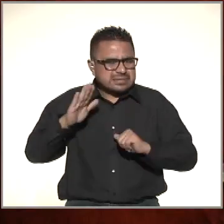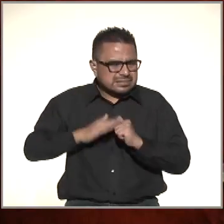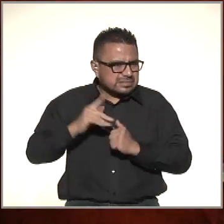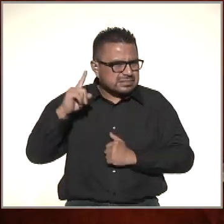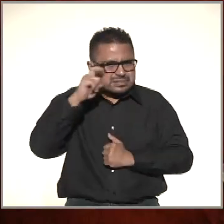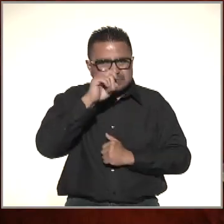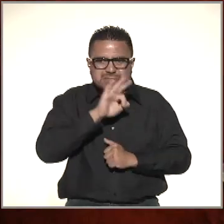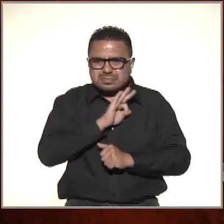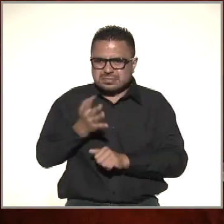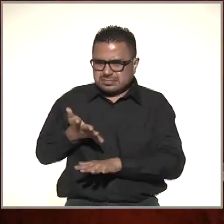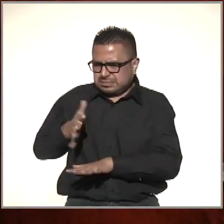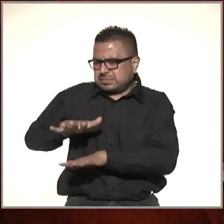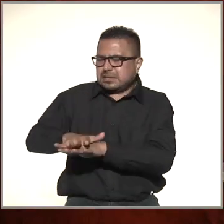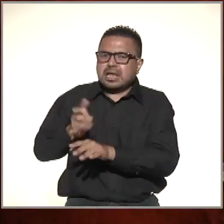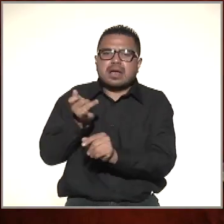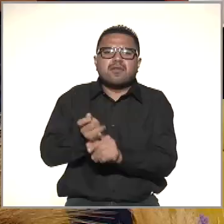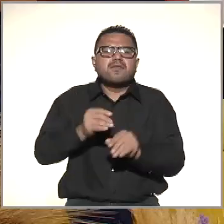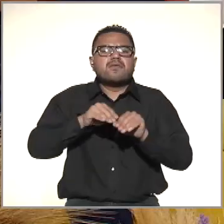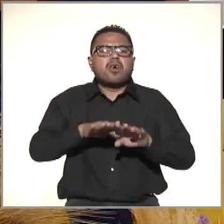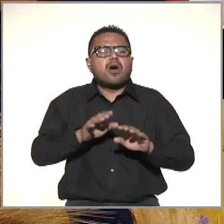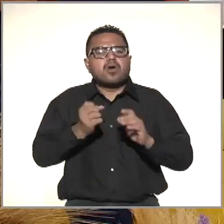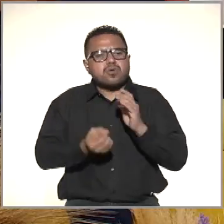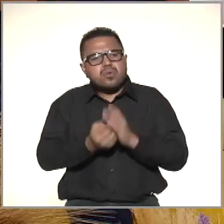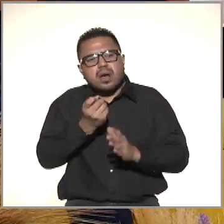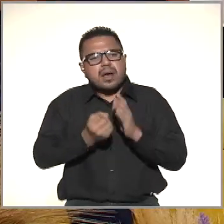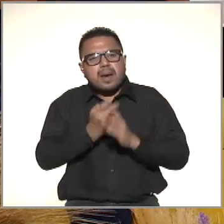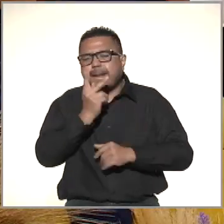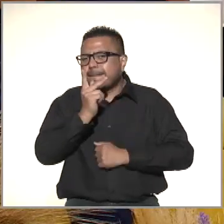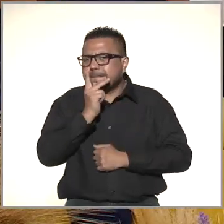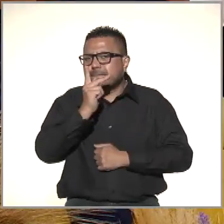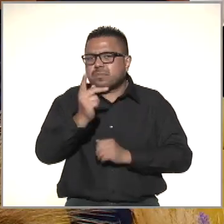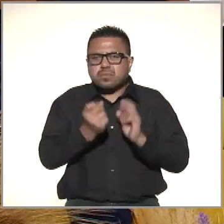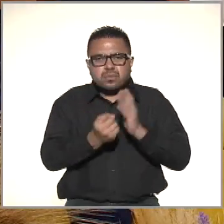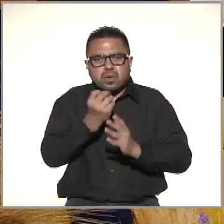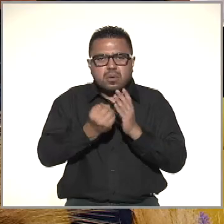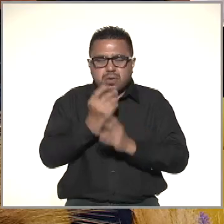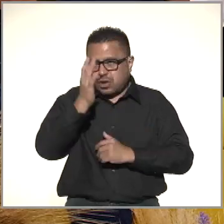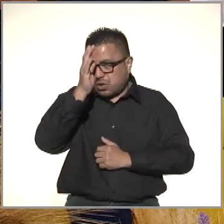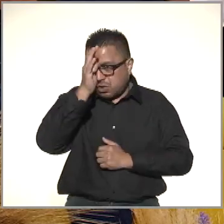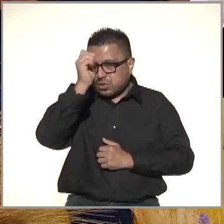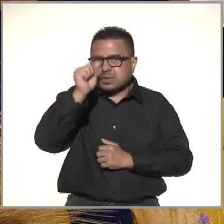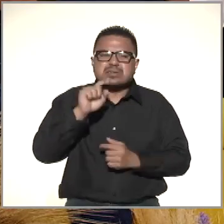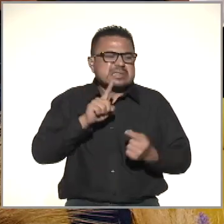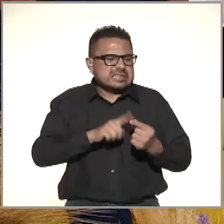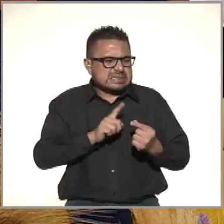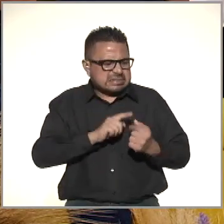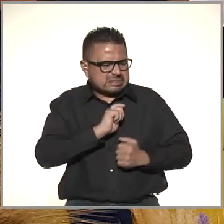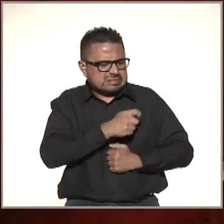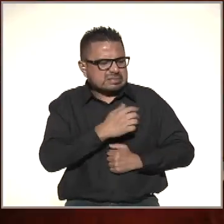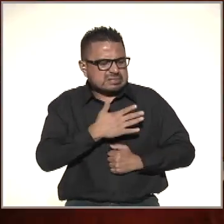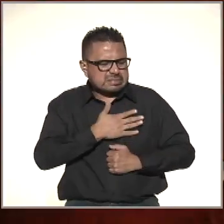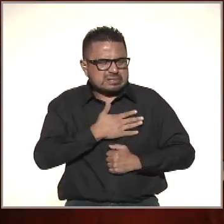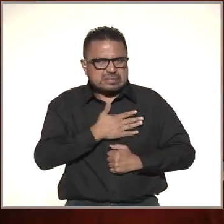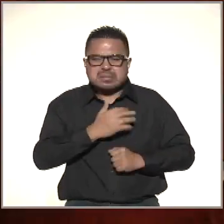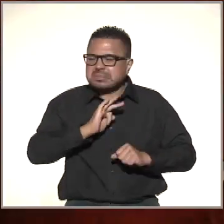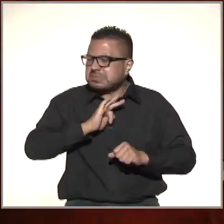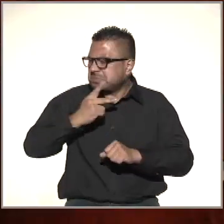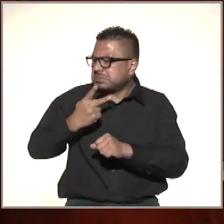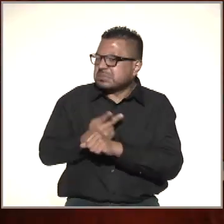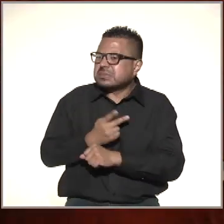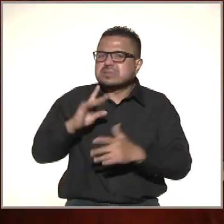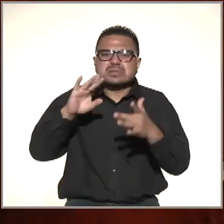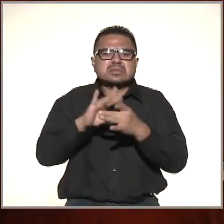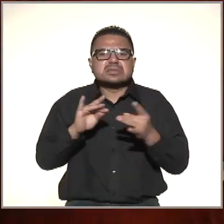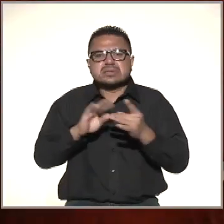como incorporar nueva información o nuevas palabras o nuevos conceptos para decir quiénes somos, decir qué nos pasó, decir cuál